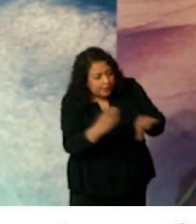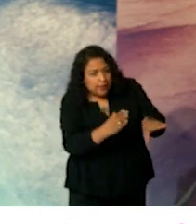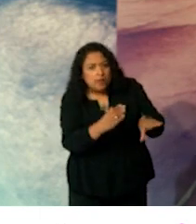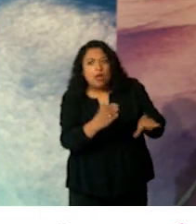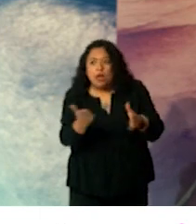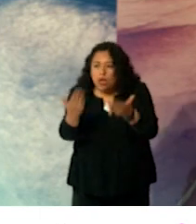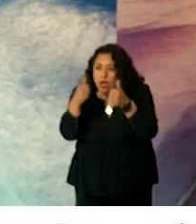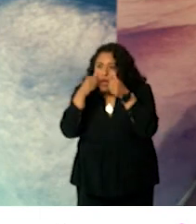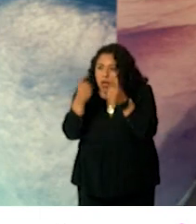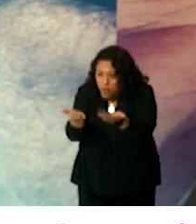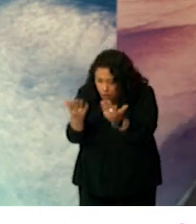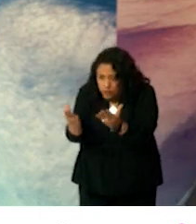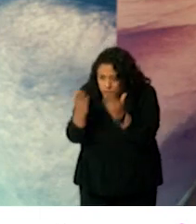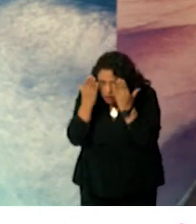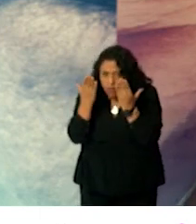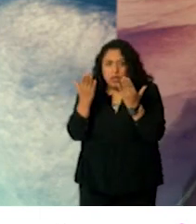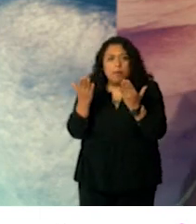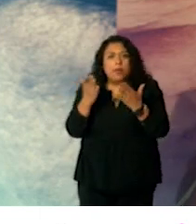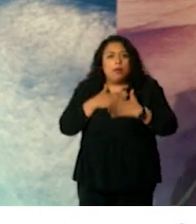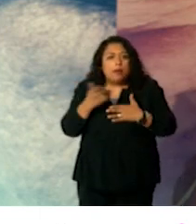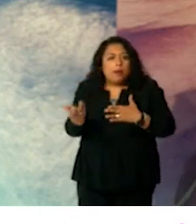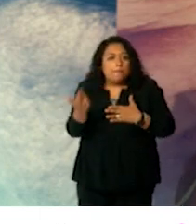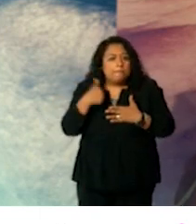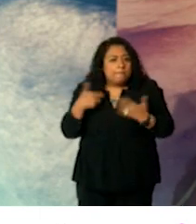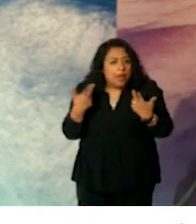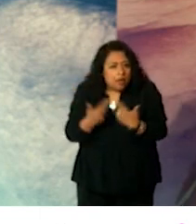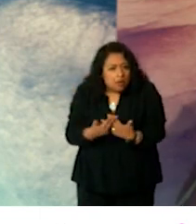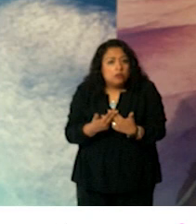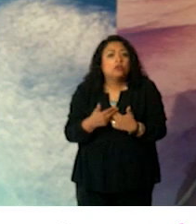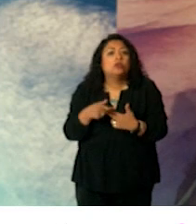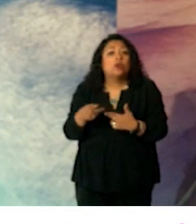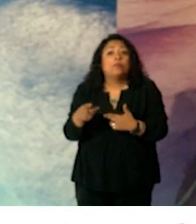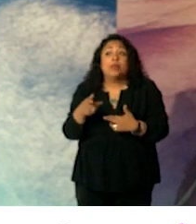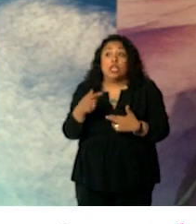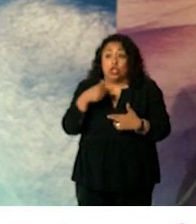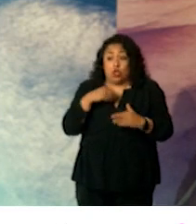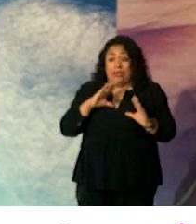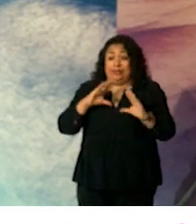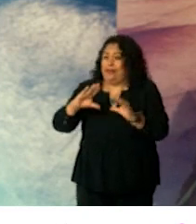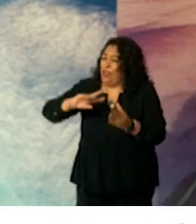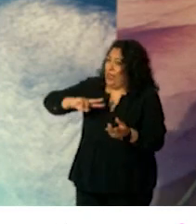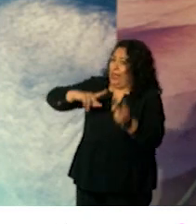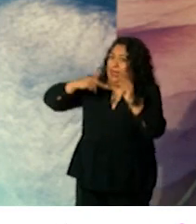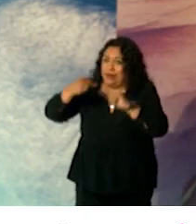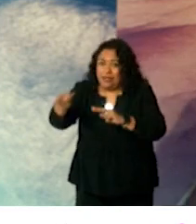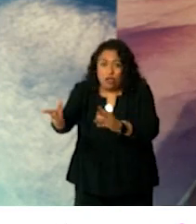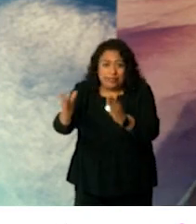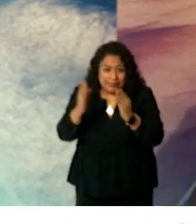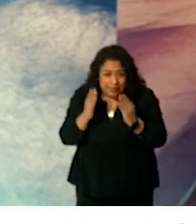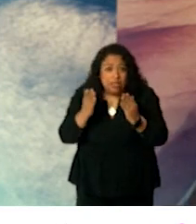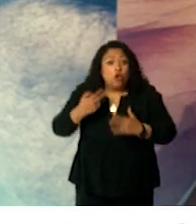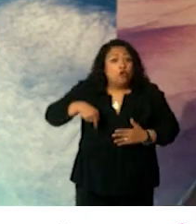que escuchemos de ellos, a que ellos sean nuestros maestros, a que los que recibamos capacitación y asistencia técnica seamos nosotros,